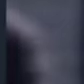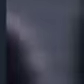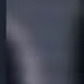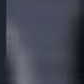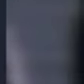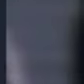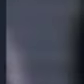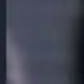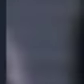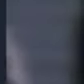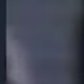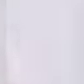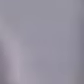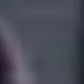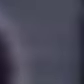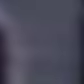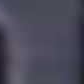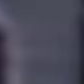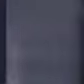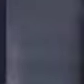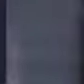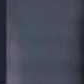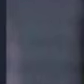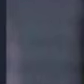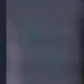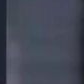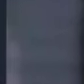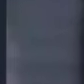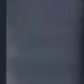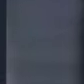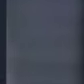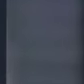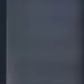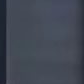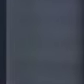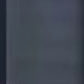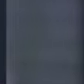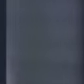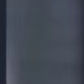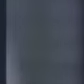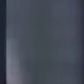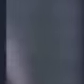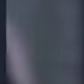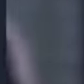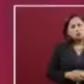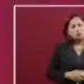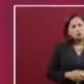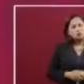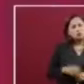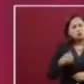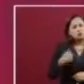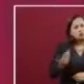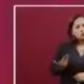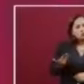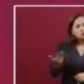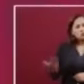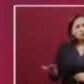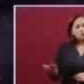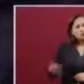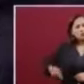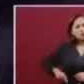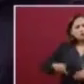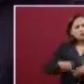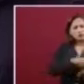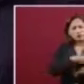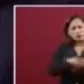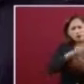muchos casos pues significa también que está pasando mucha delincuencia, mi querido Jesús Martín. Y honestamente, el momento es bien